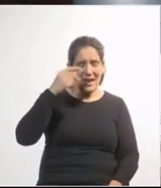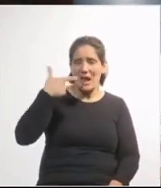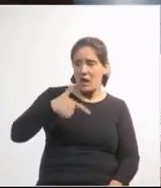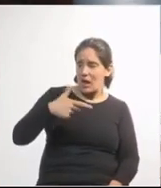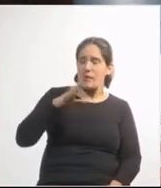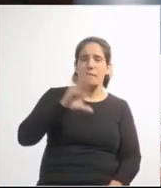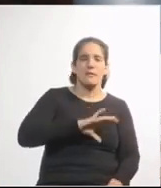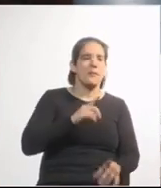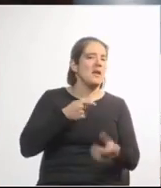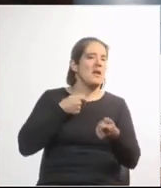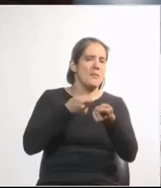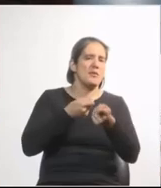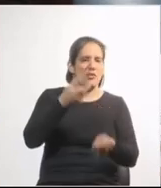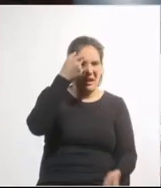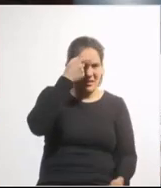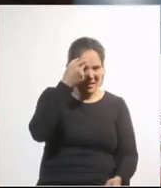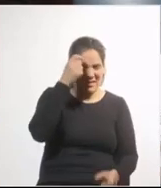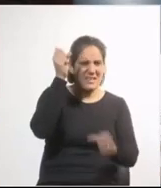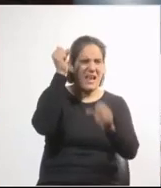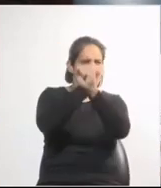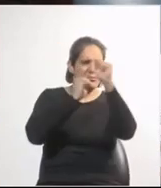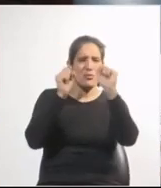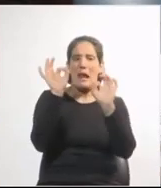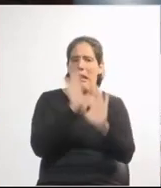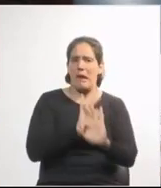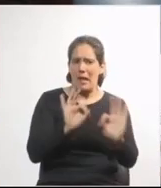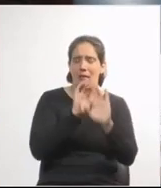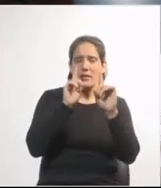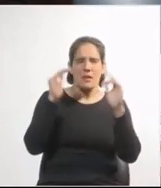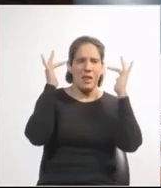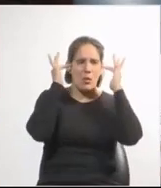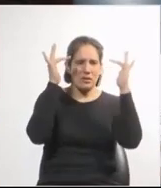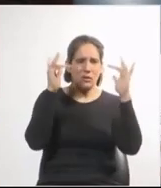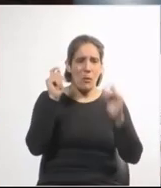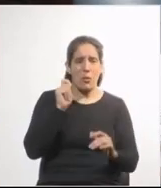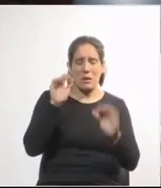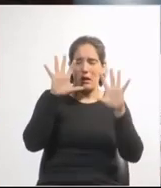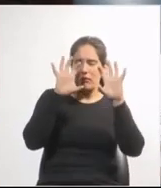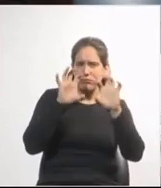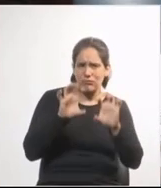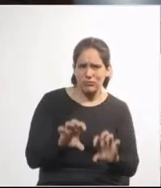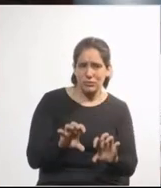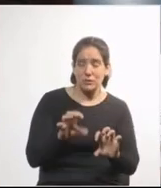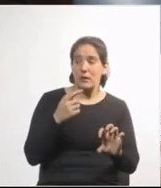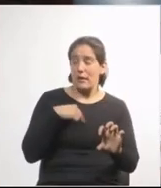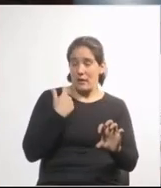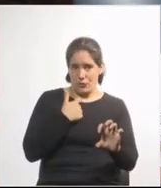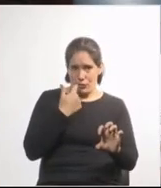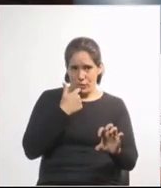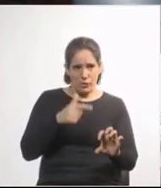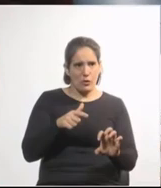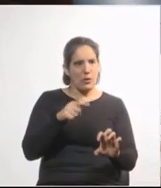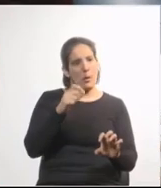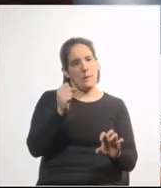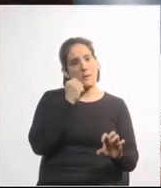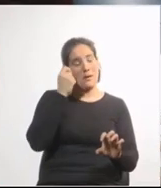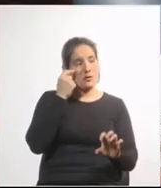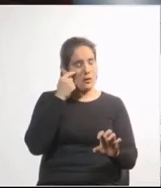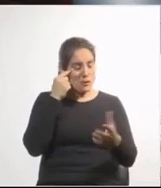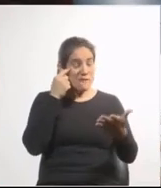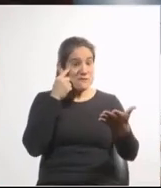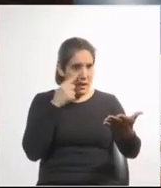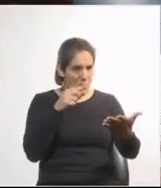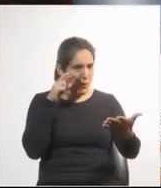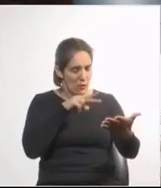en ciencia, tecnología, el debilitamiento de la educación pública. Y eso es para nosotros lo que expresa esta rendición de